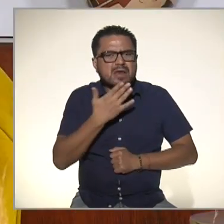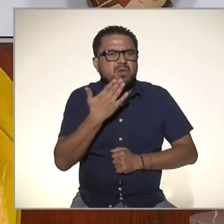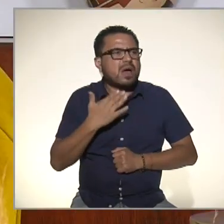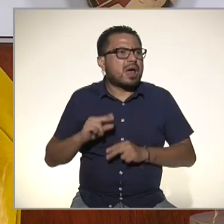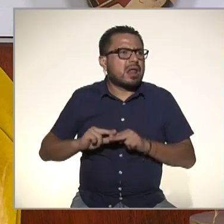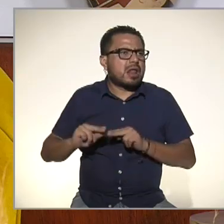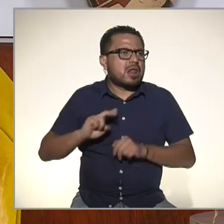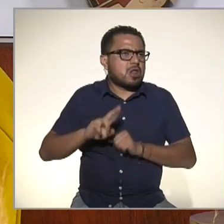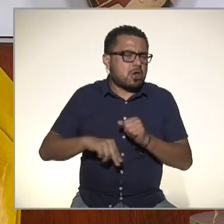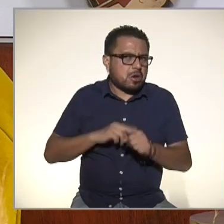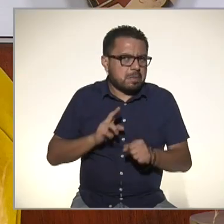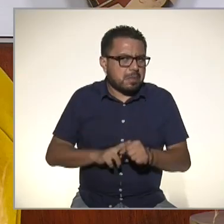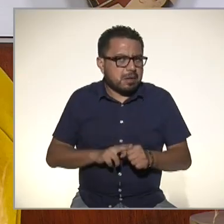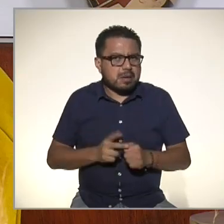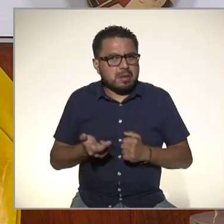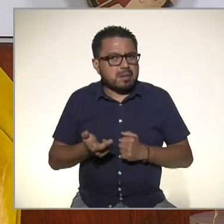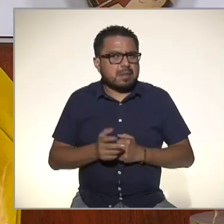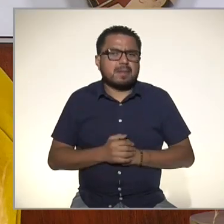eyacular es normal?